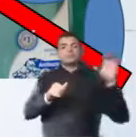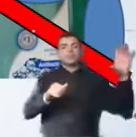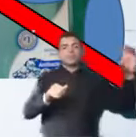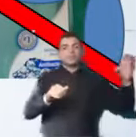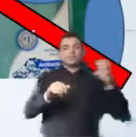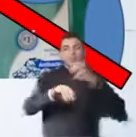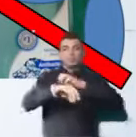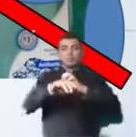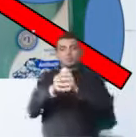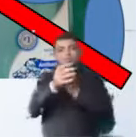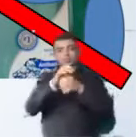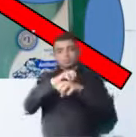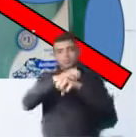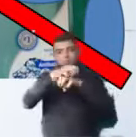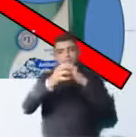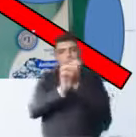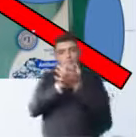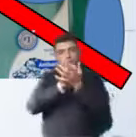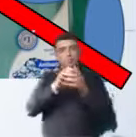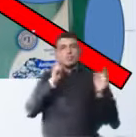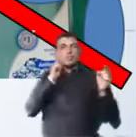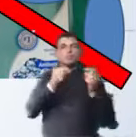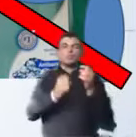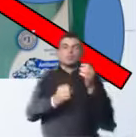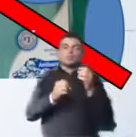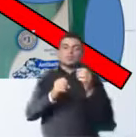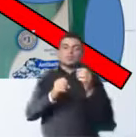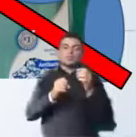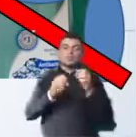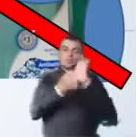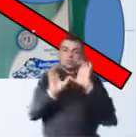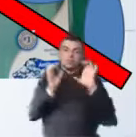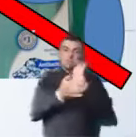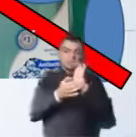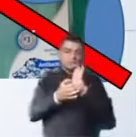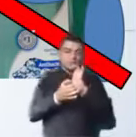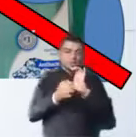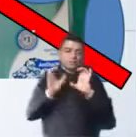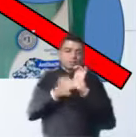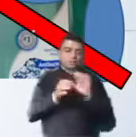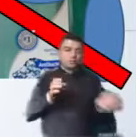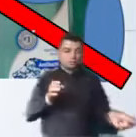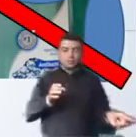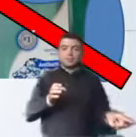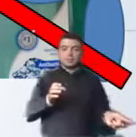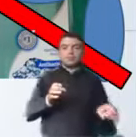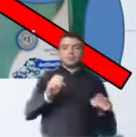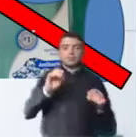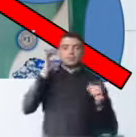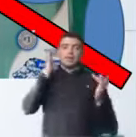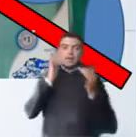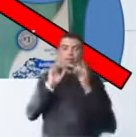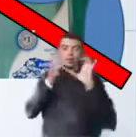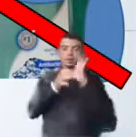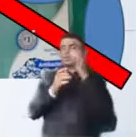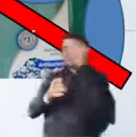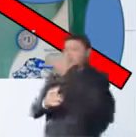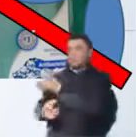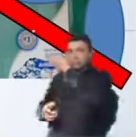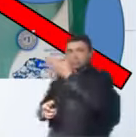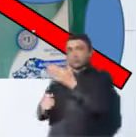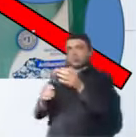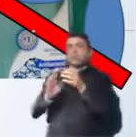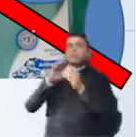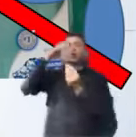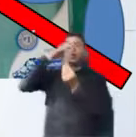Soap. Este jabón, aparte de que tiene obviamente antibacterial gracias al Ganoderma lucidum, es un